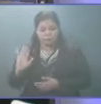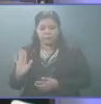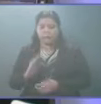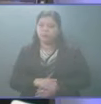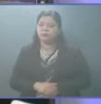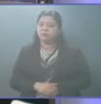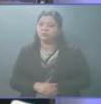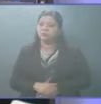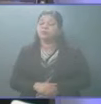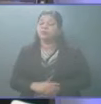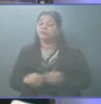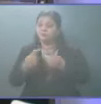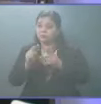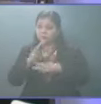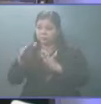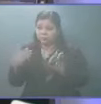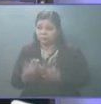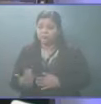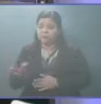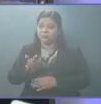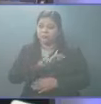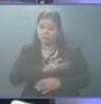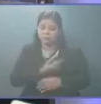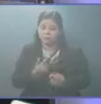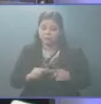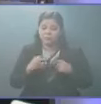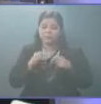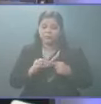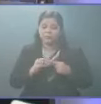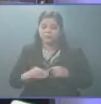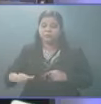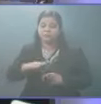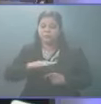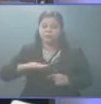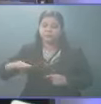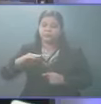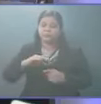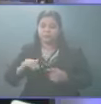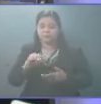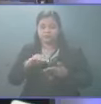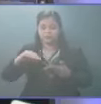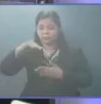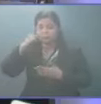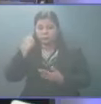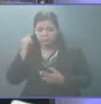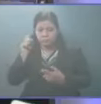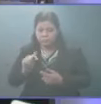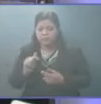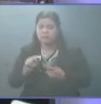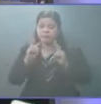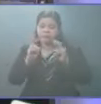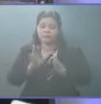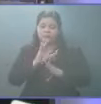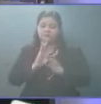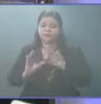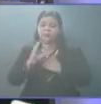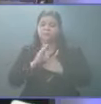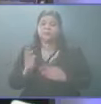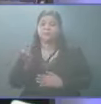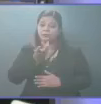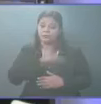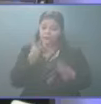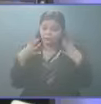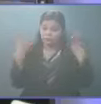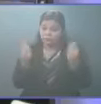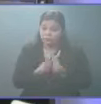del resto de los componentes, principalmente el componente espiritual, obedece mucho a la parte cultural de nuestra